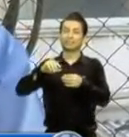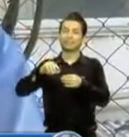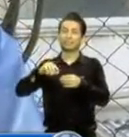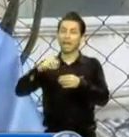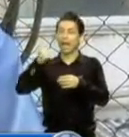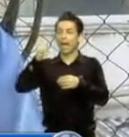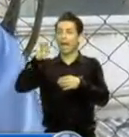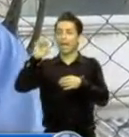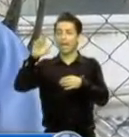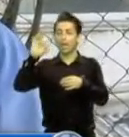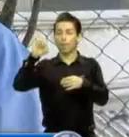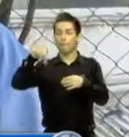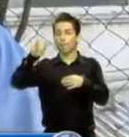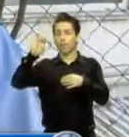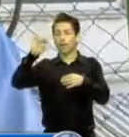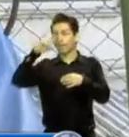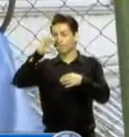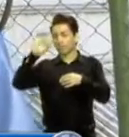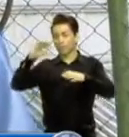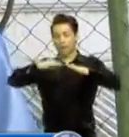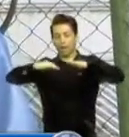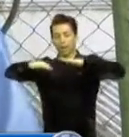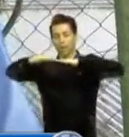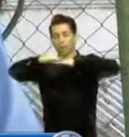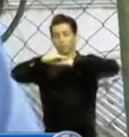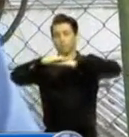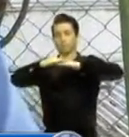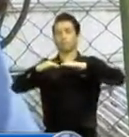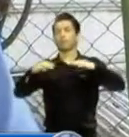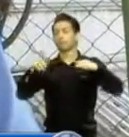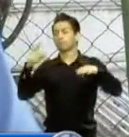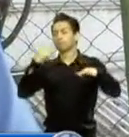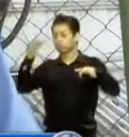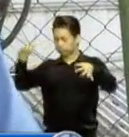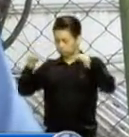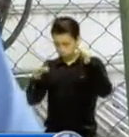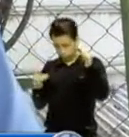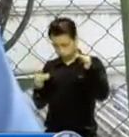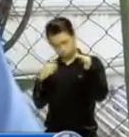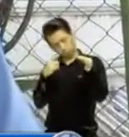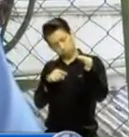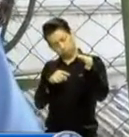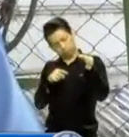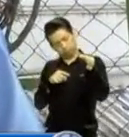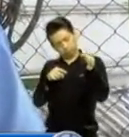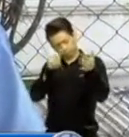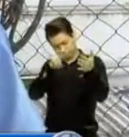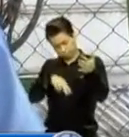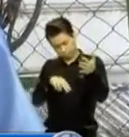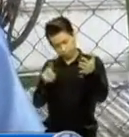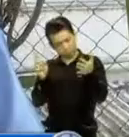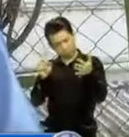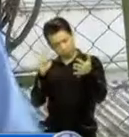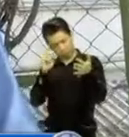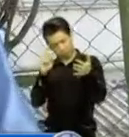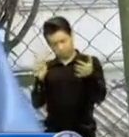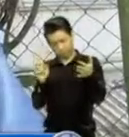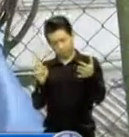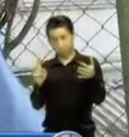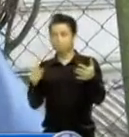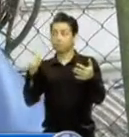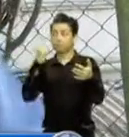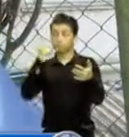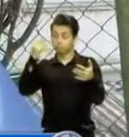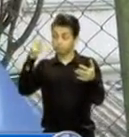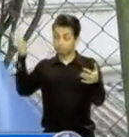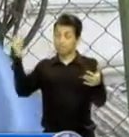paciente que vio un resultado y no le parecía congruente con lo que había visto, y entonces llamaron y se